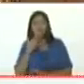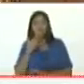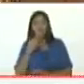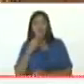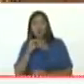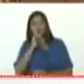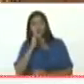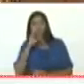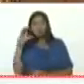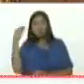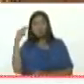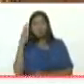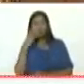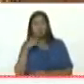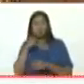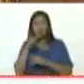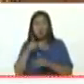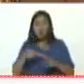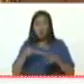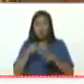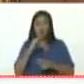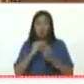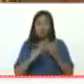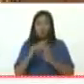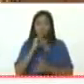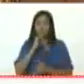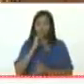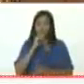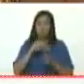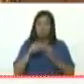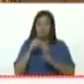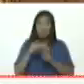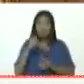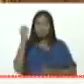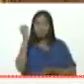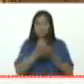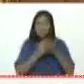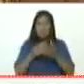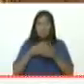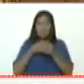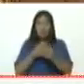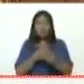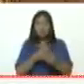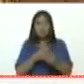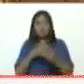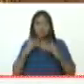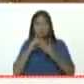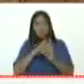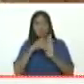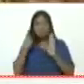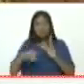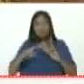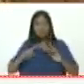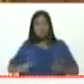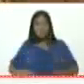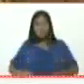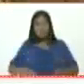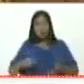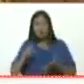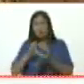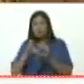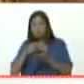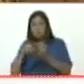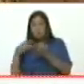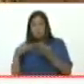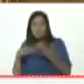Y por allá, la última noticia. A veces asesinado líder de derechos humanos en la ciudad de Bogotá, de